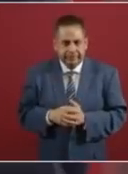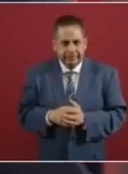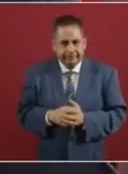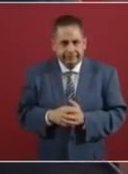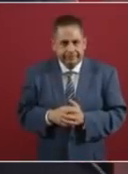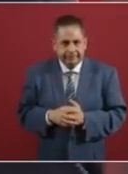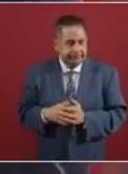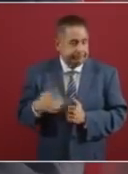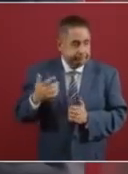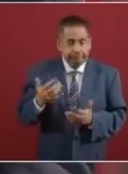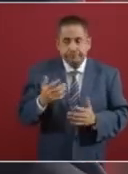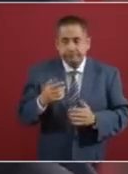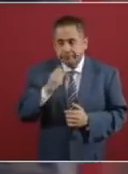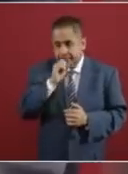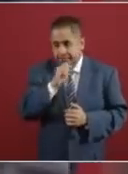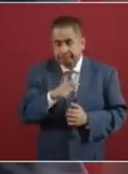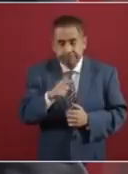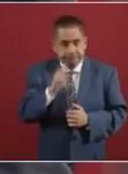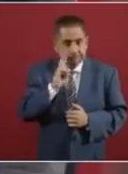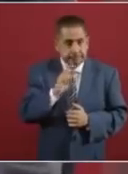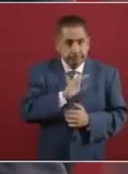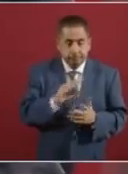y puedan